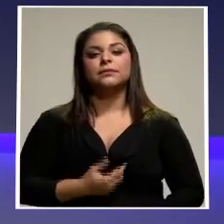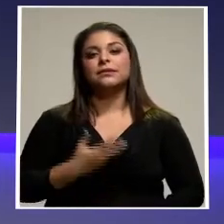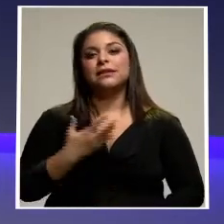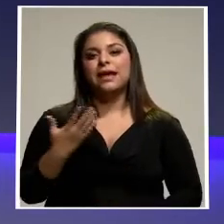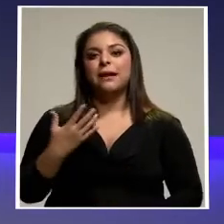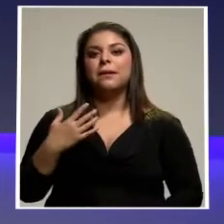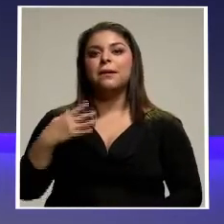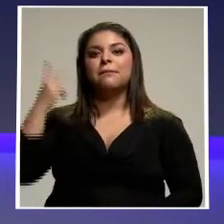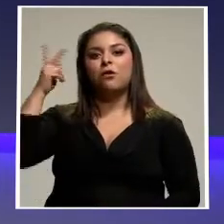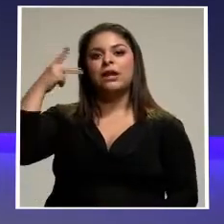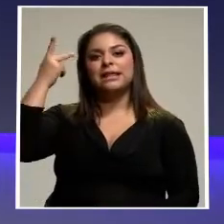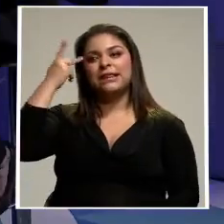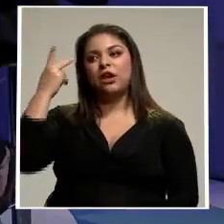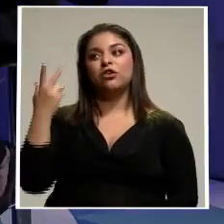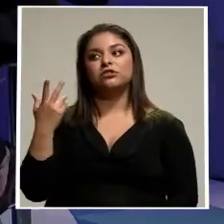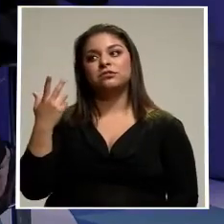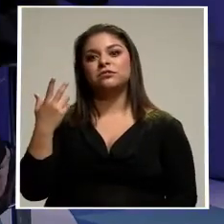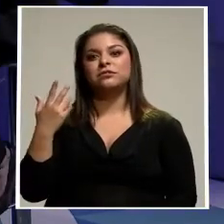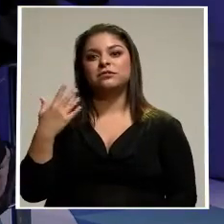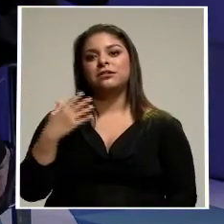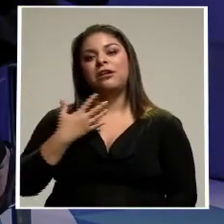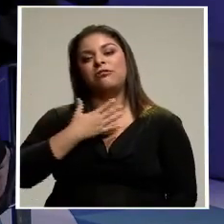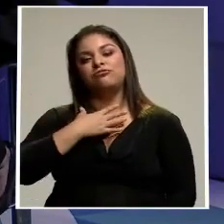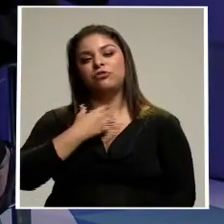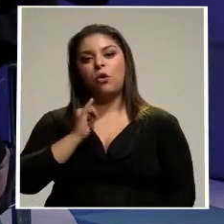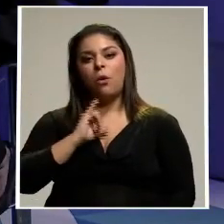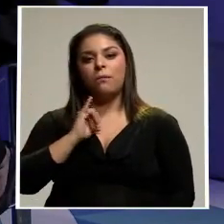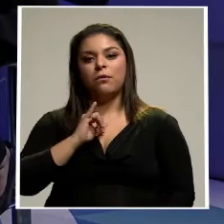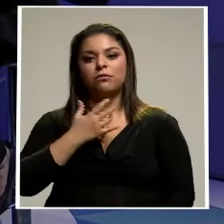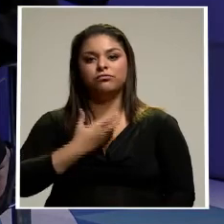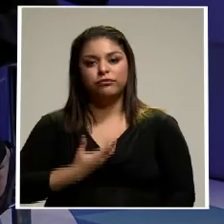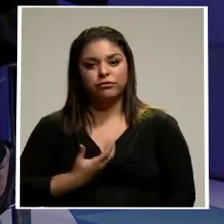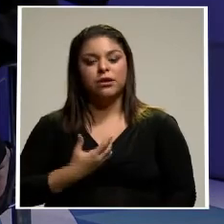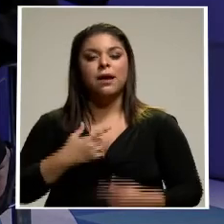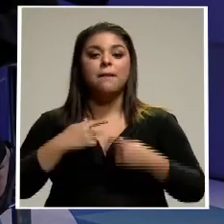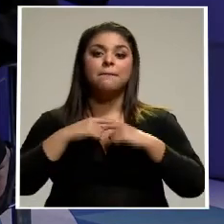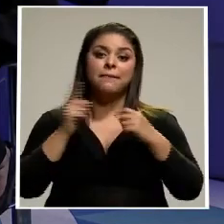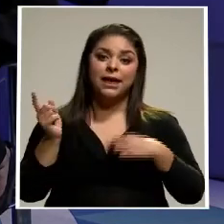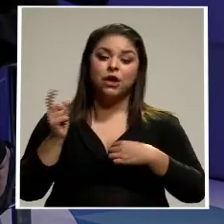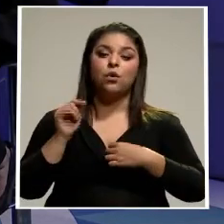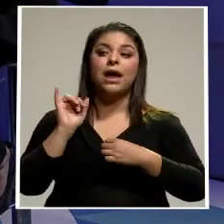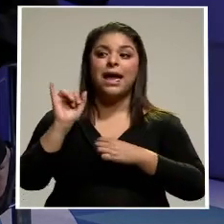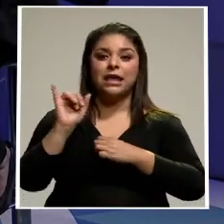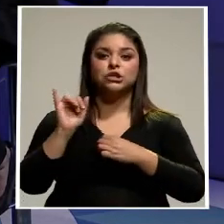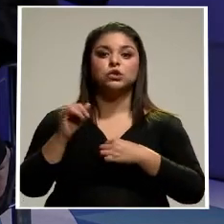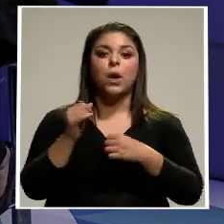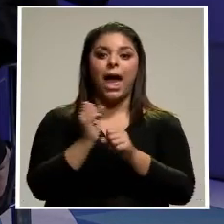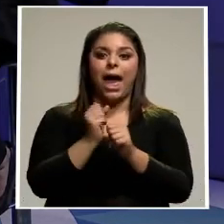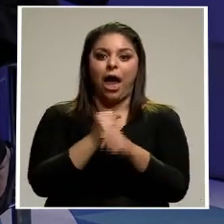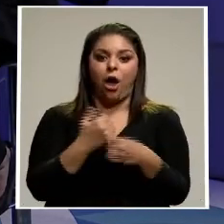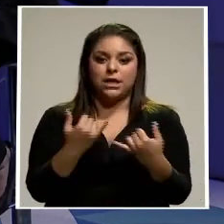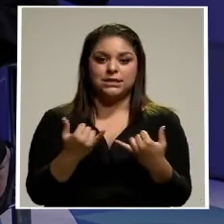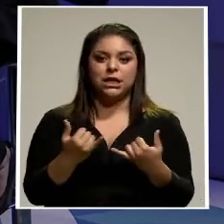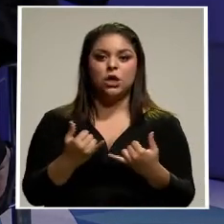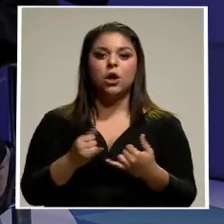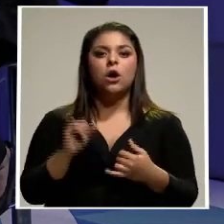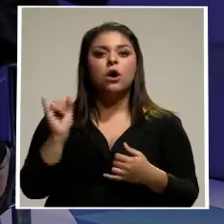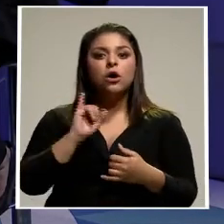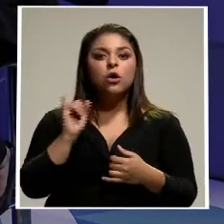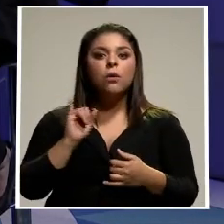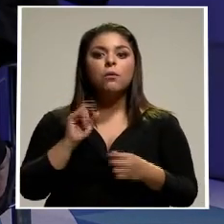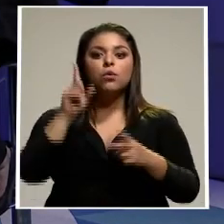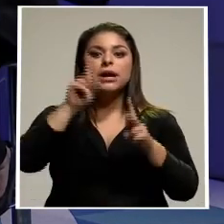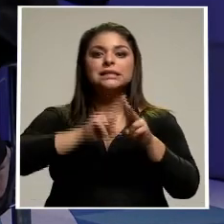resienten. Que resienten, pero que yo le voy a decir que ha sido la válvula de escape de ese